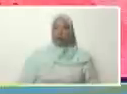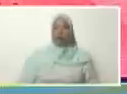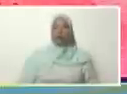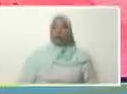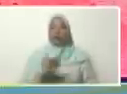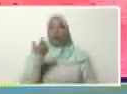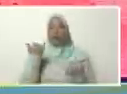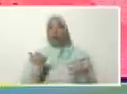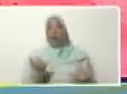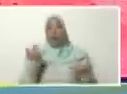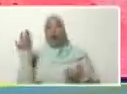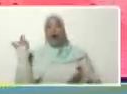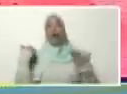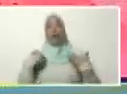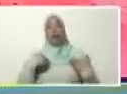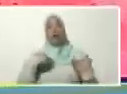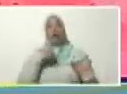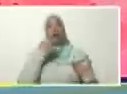elitesca,